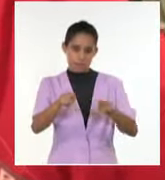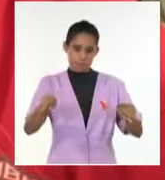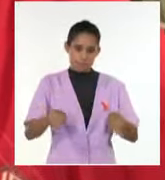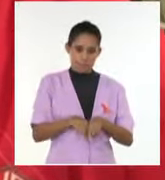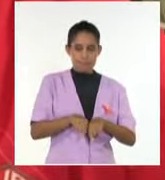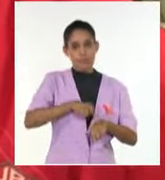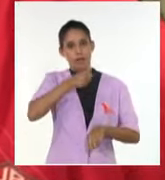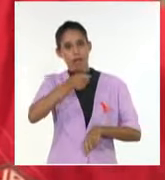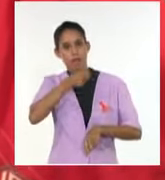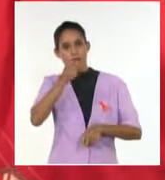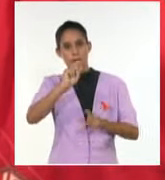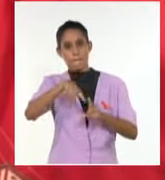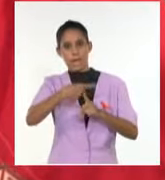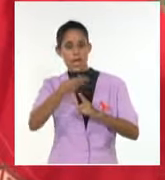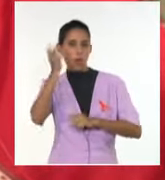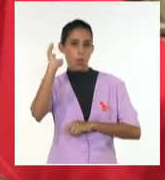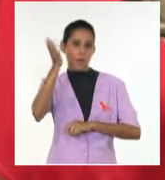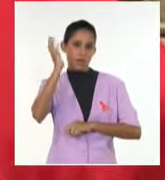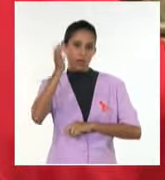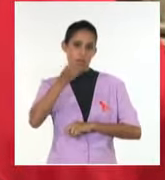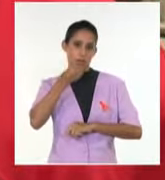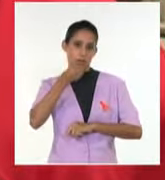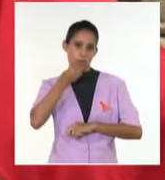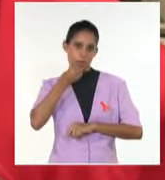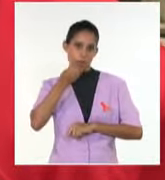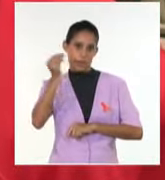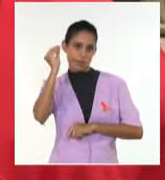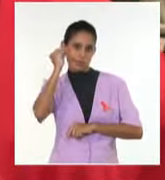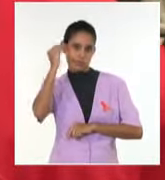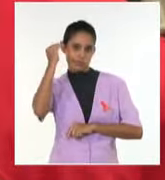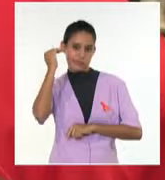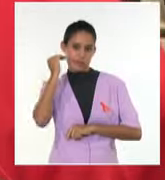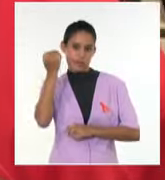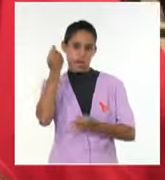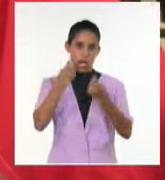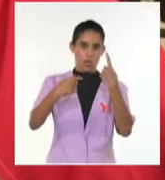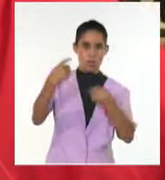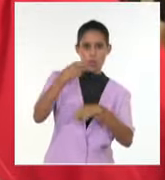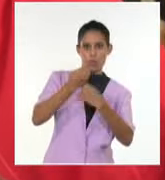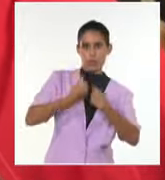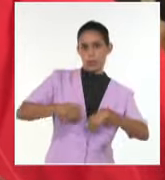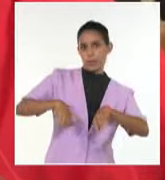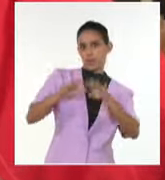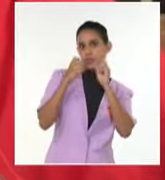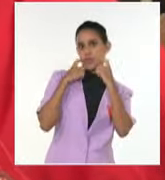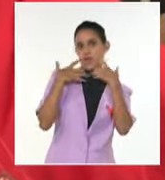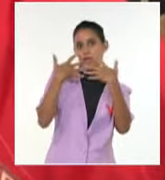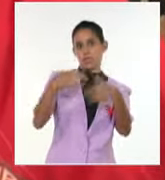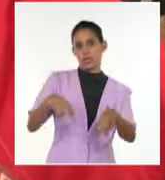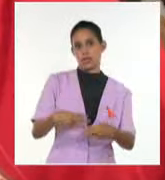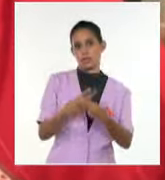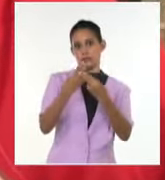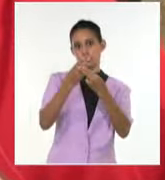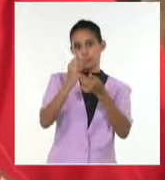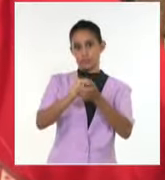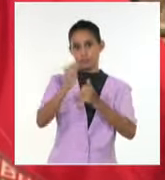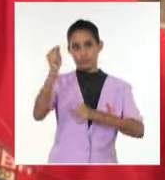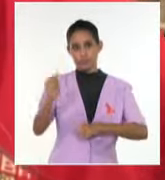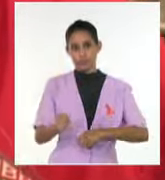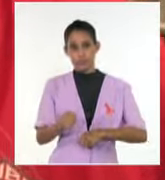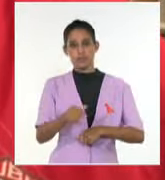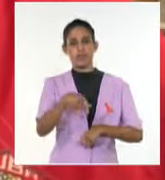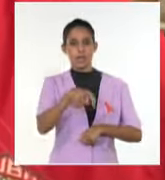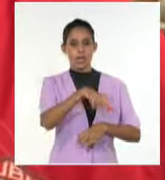salas de conferencia para poder nutrir a todos los medios acreditados. Y las condiciones como tal del lugar son muy